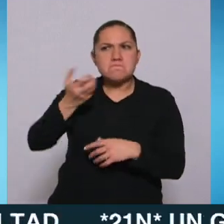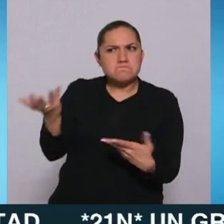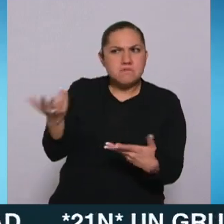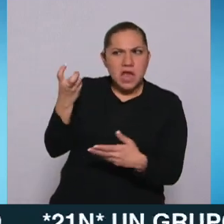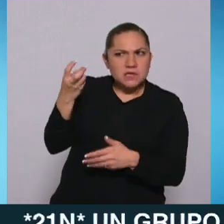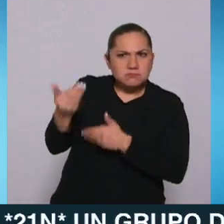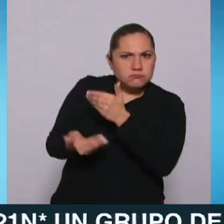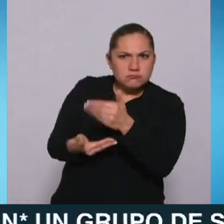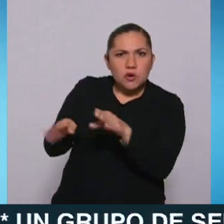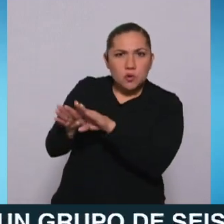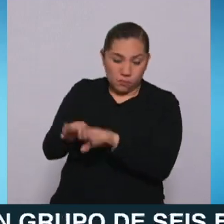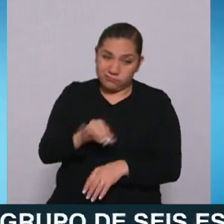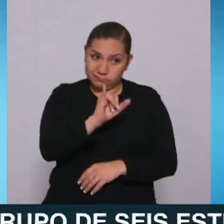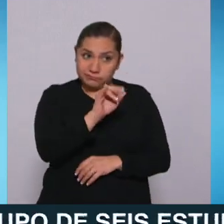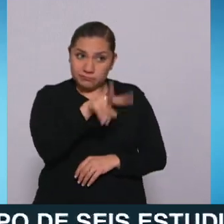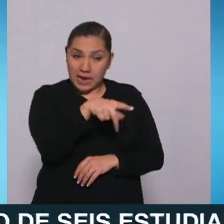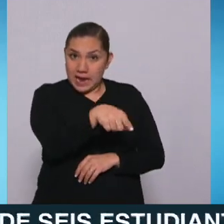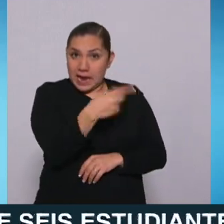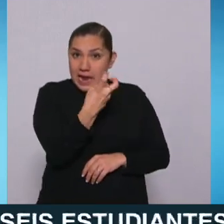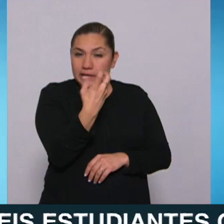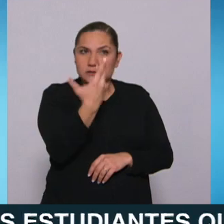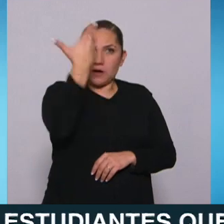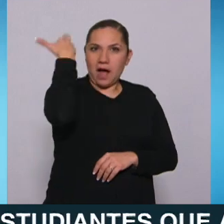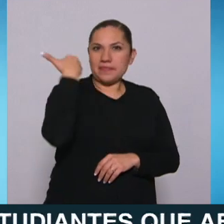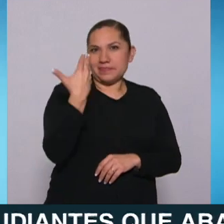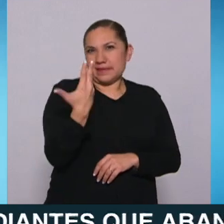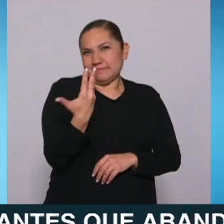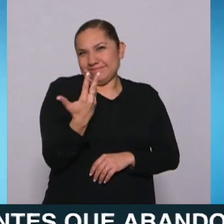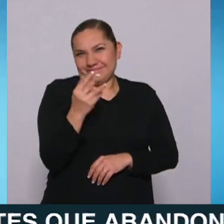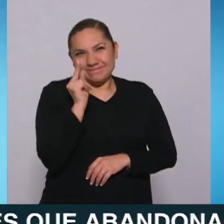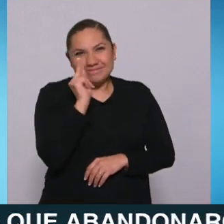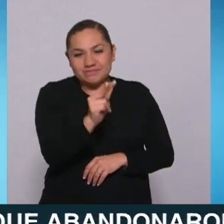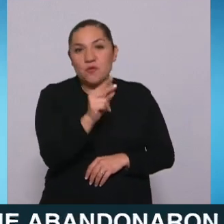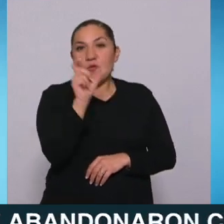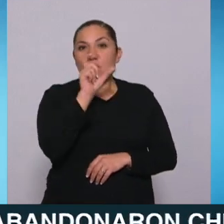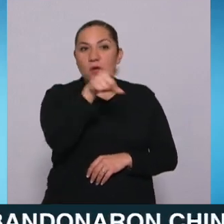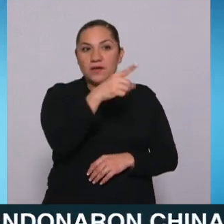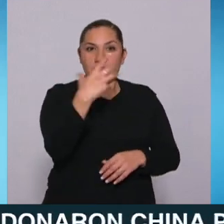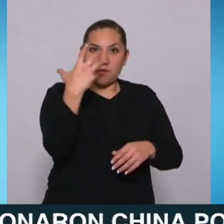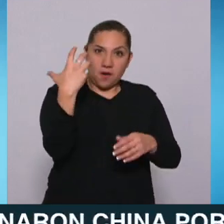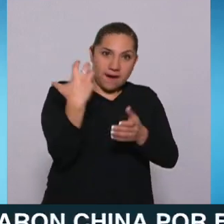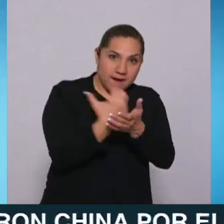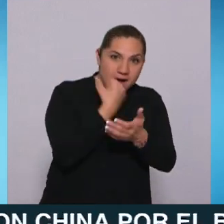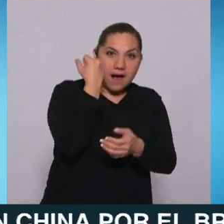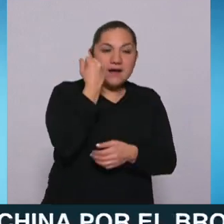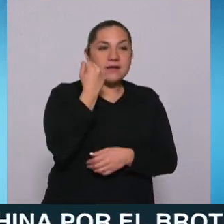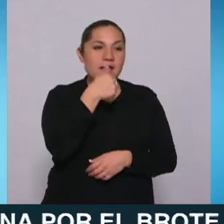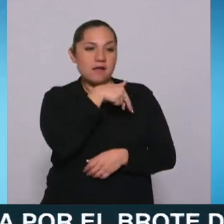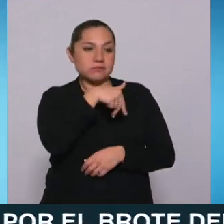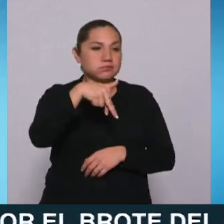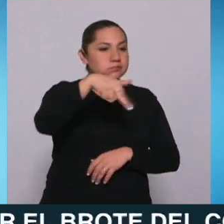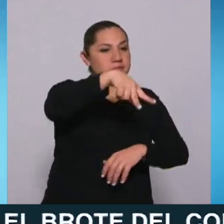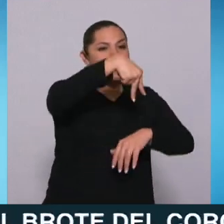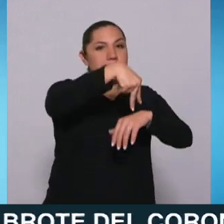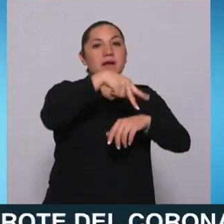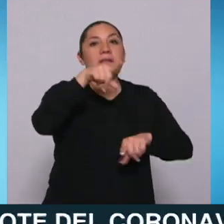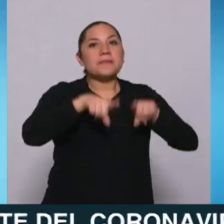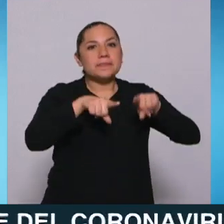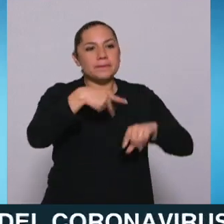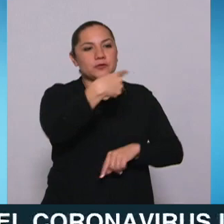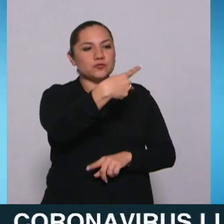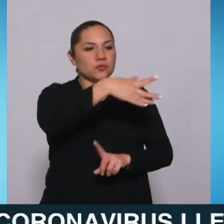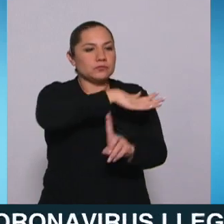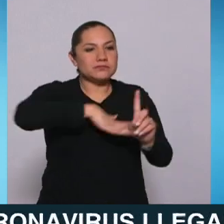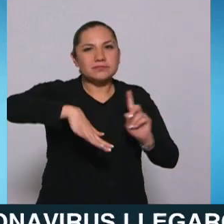anteriores, cuando pues debido al entorno político en el que se da la ceremonia, pues siempre hay alguna persona, algún actor o director que dirige